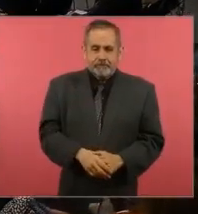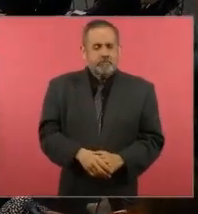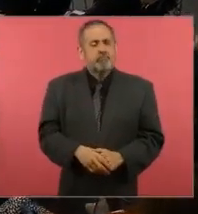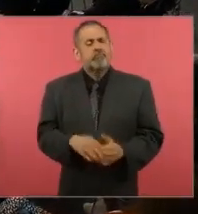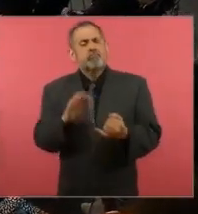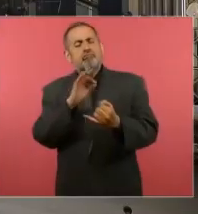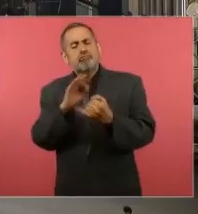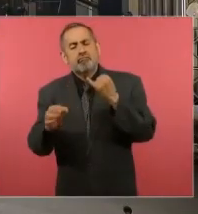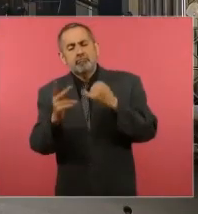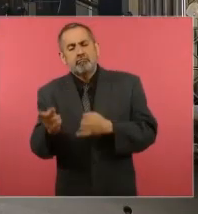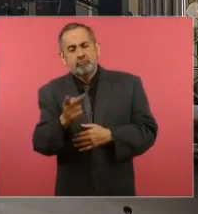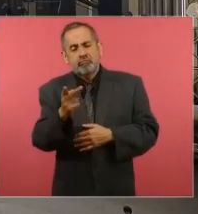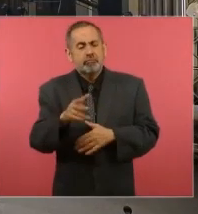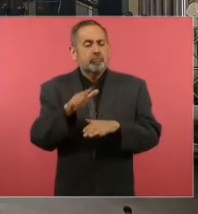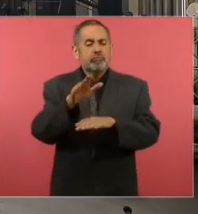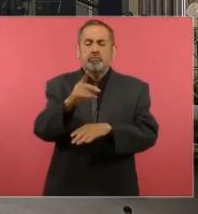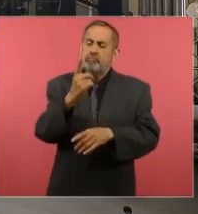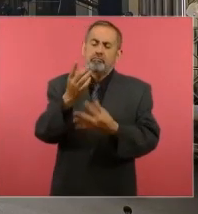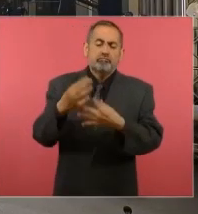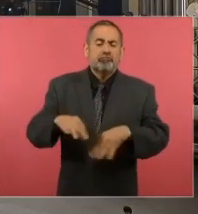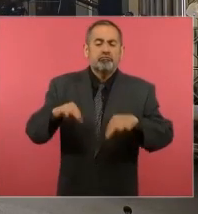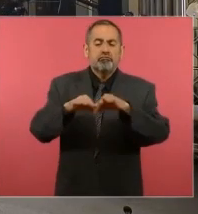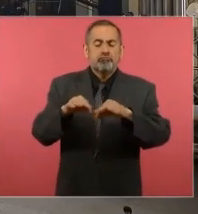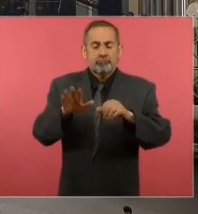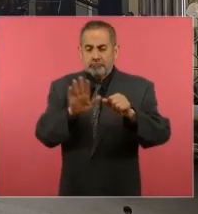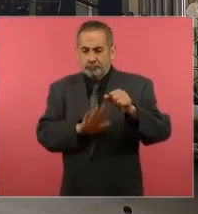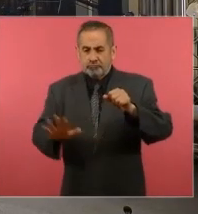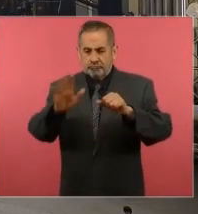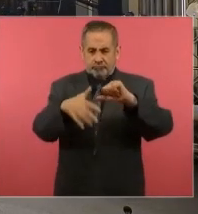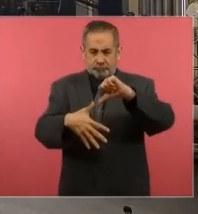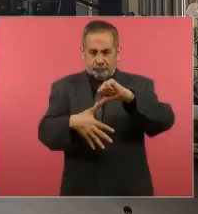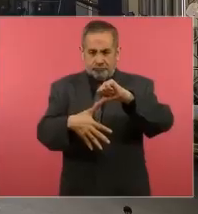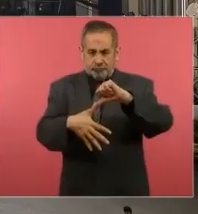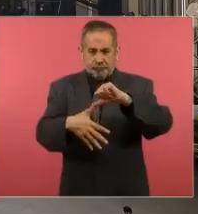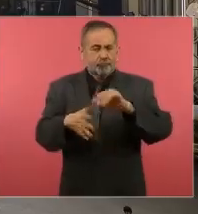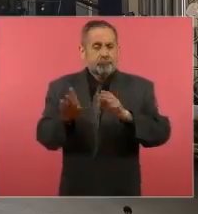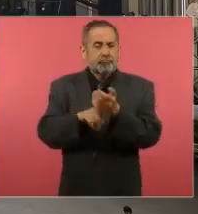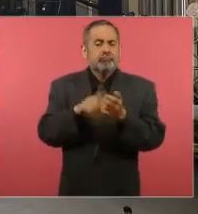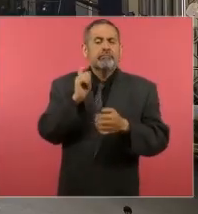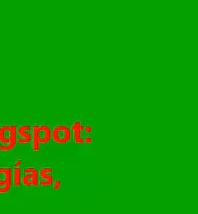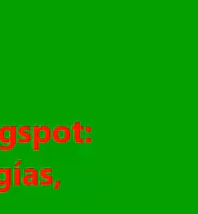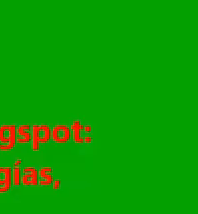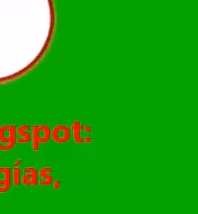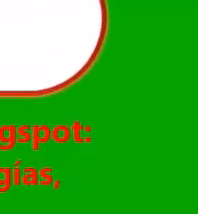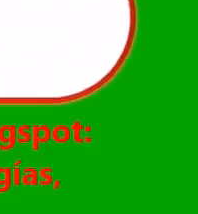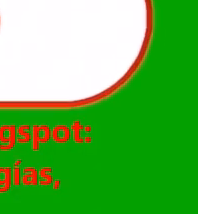última pregunta, quiero preguntarle sobre la relevancia que tiene en la región y en México la figura del